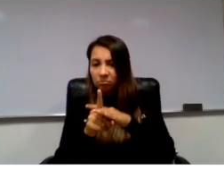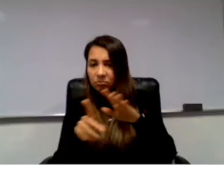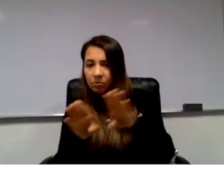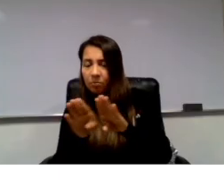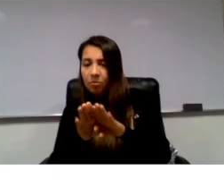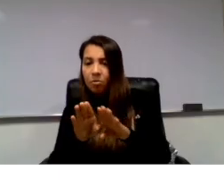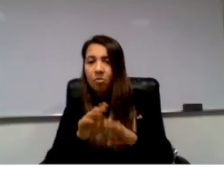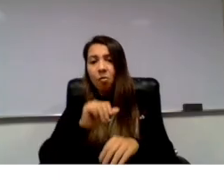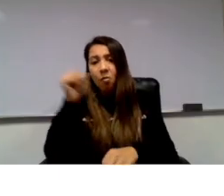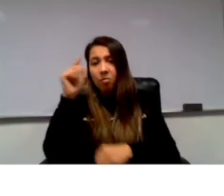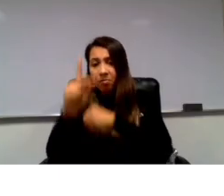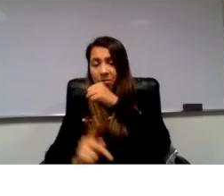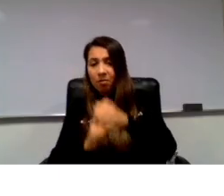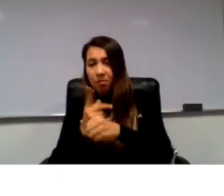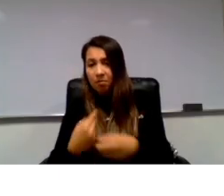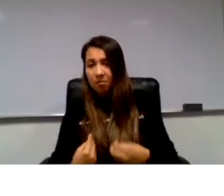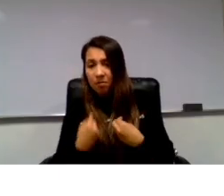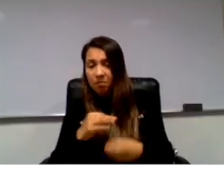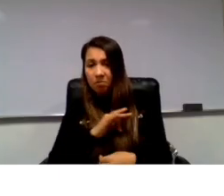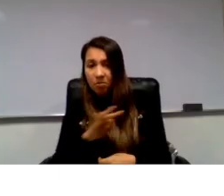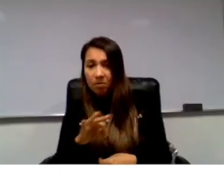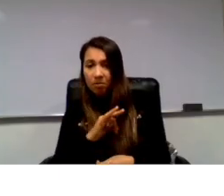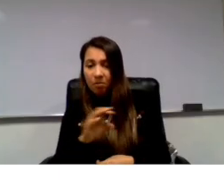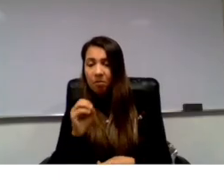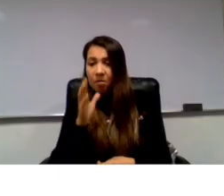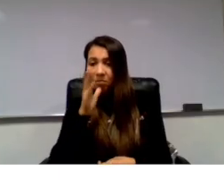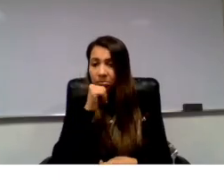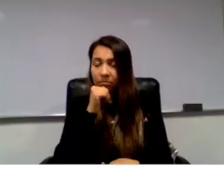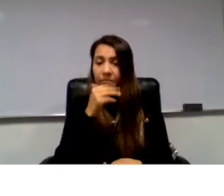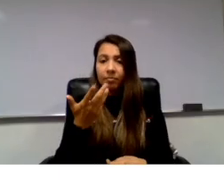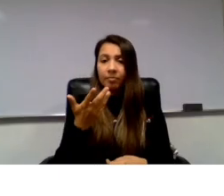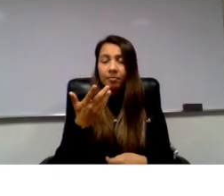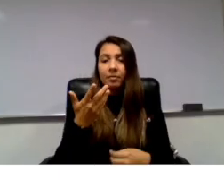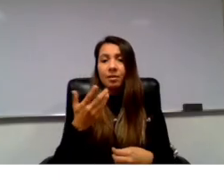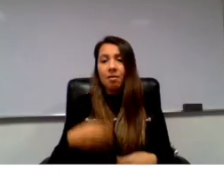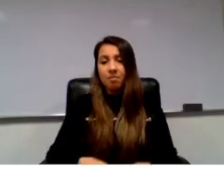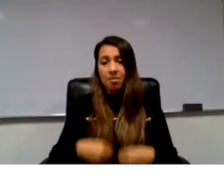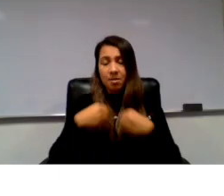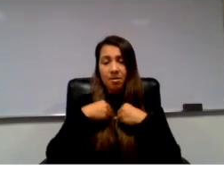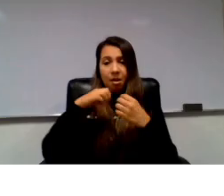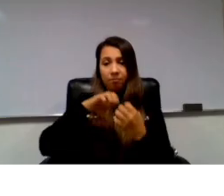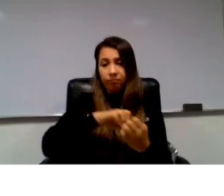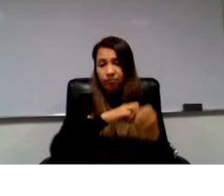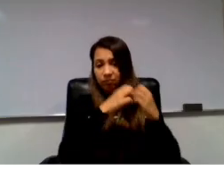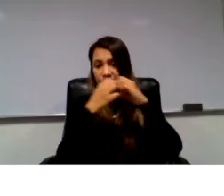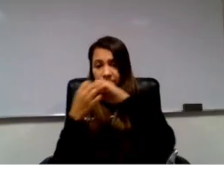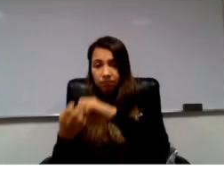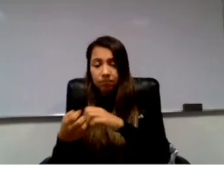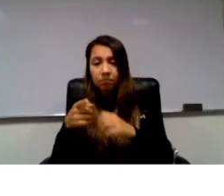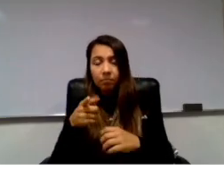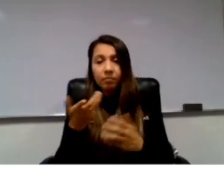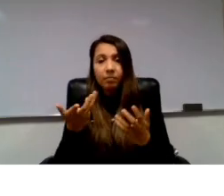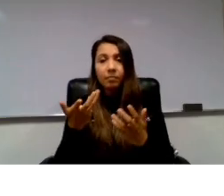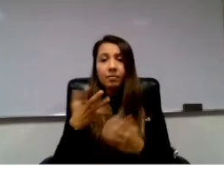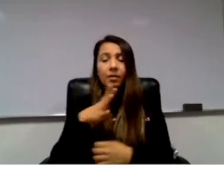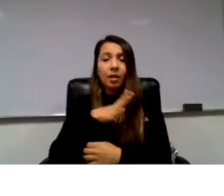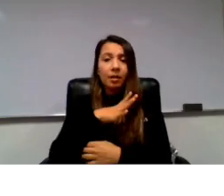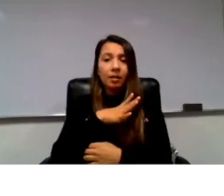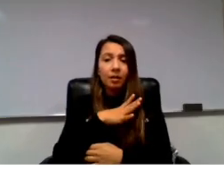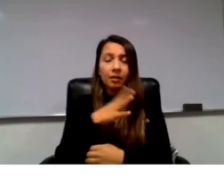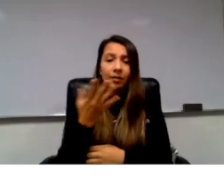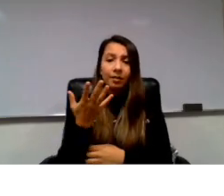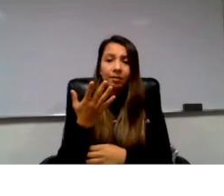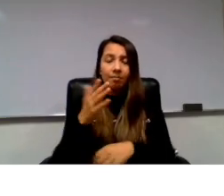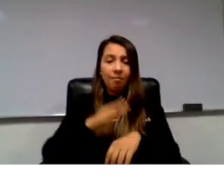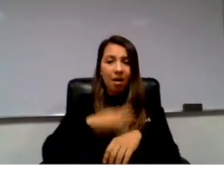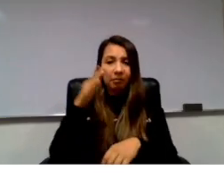en otros planetas, ¿no? Si una vez que evoluciona la vida, pues si tiende a haber luego seres